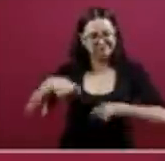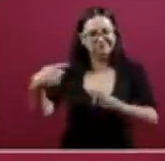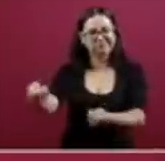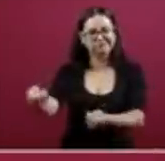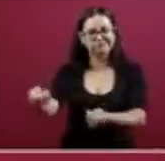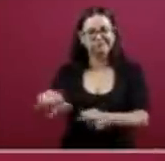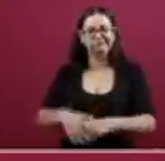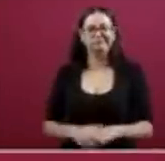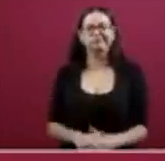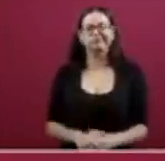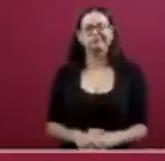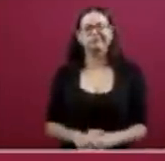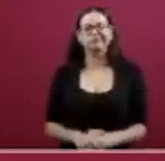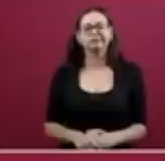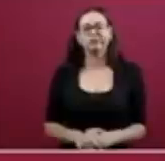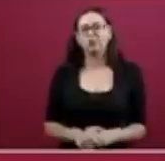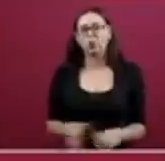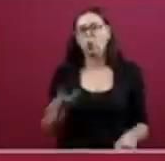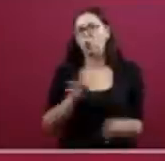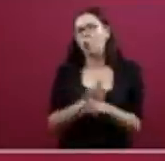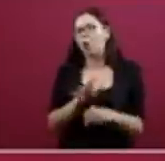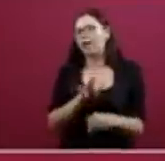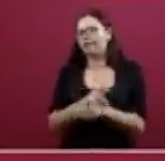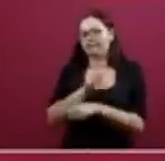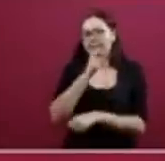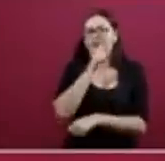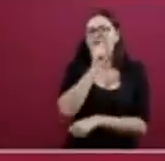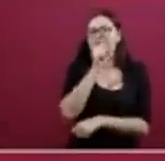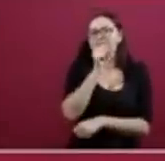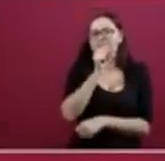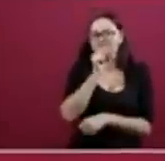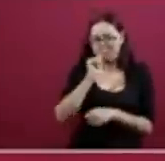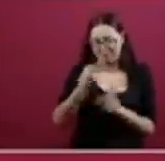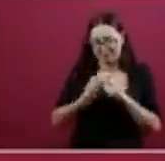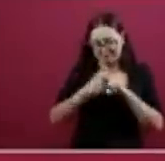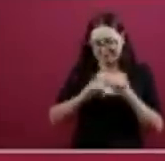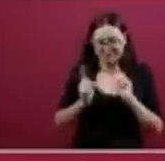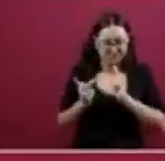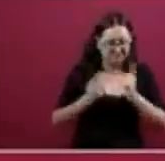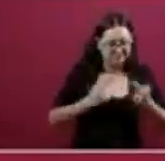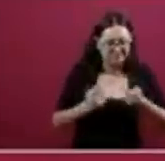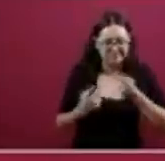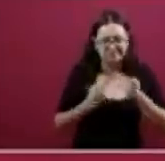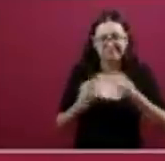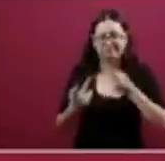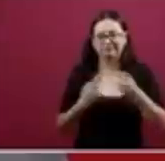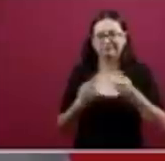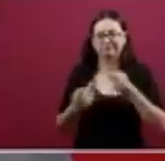No sabemos de qué tipo, estamos viendo eso, pero sí